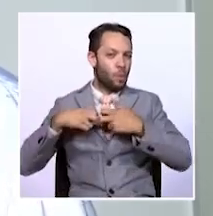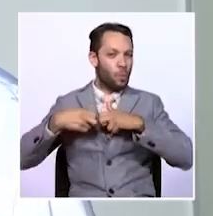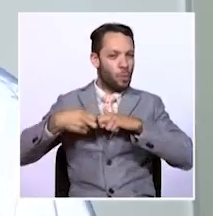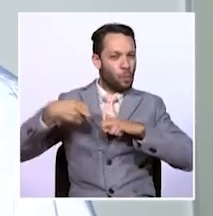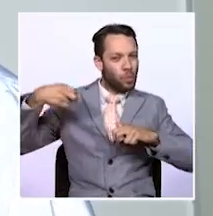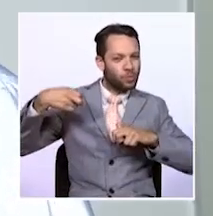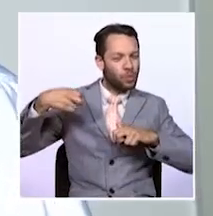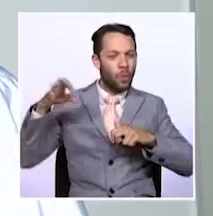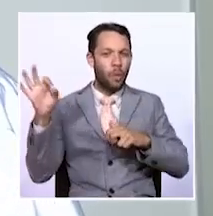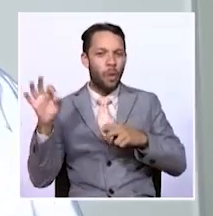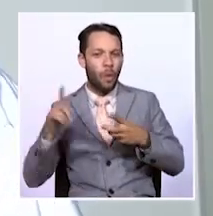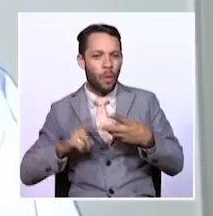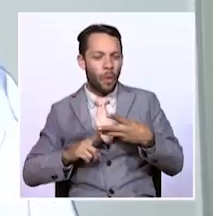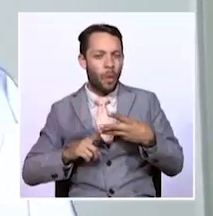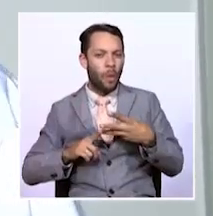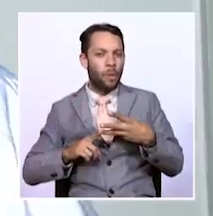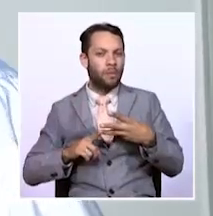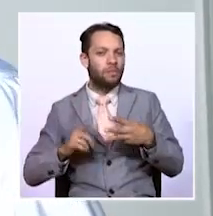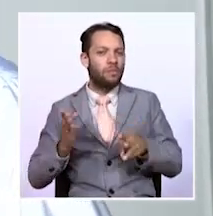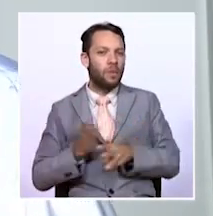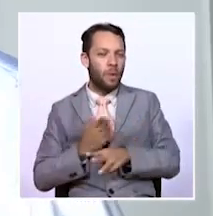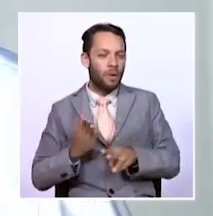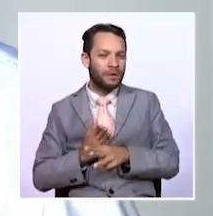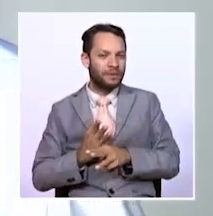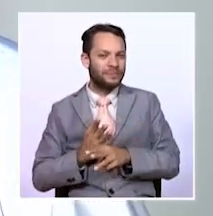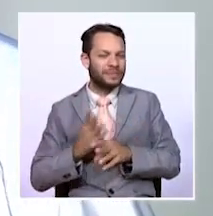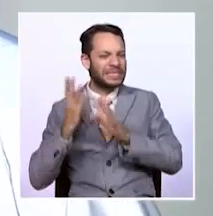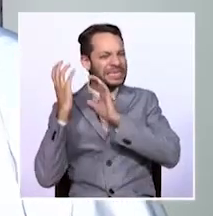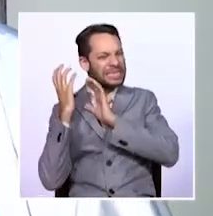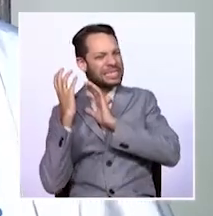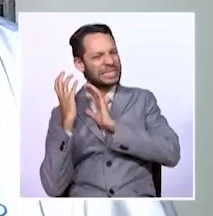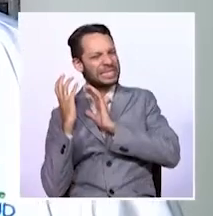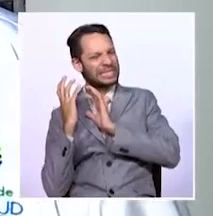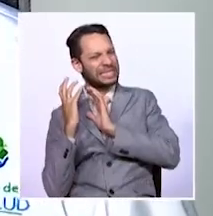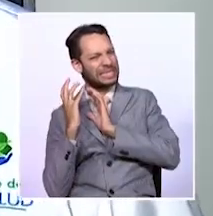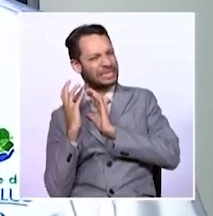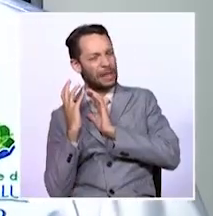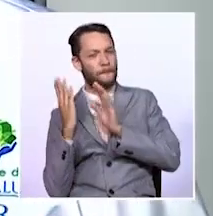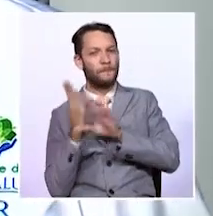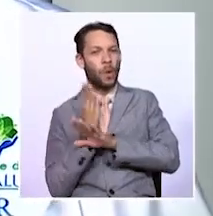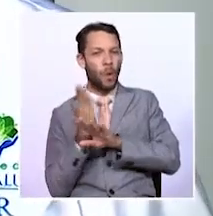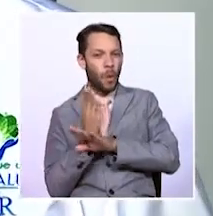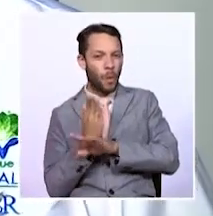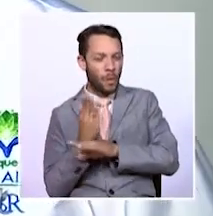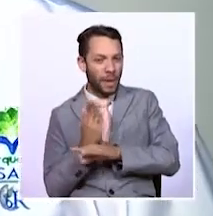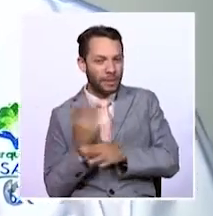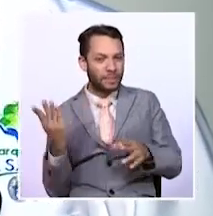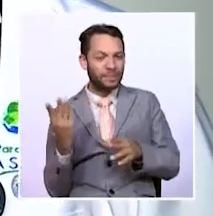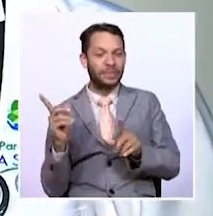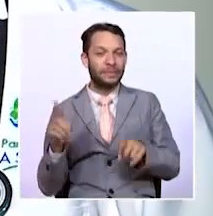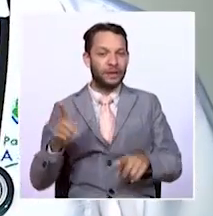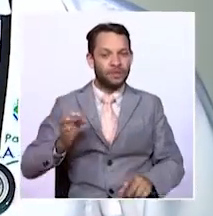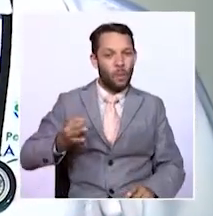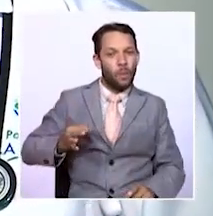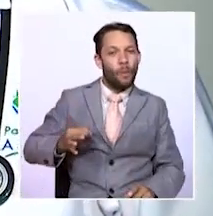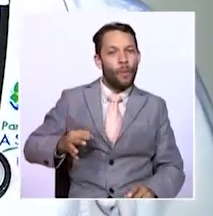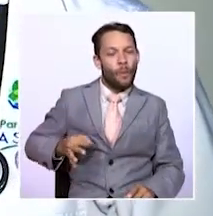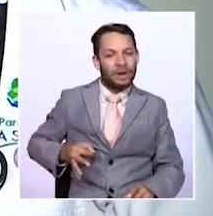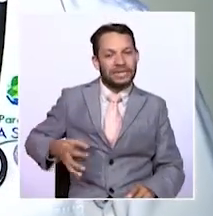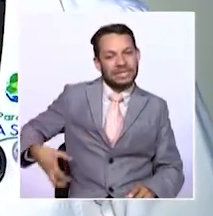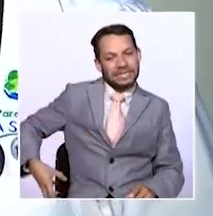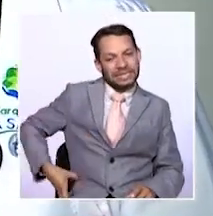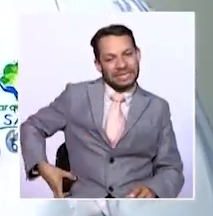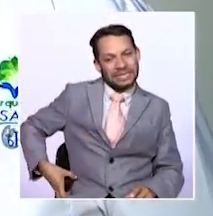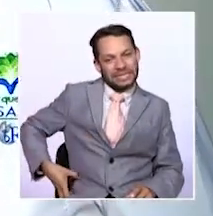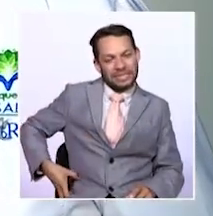un problema que puede estar ya, por ejemplo, a nivel de uréteres, un cálculo renal,